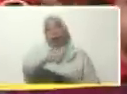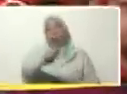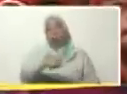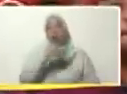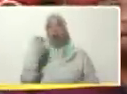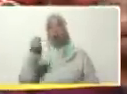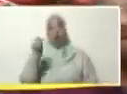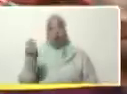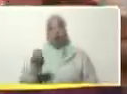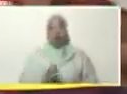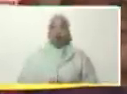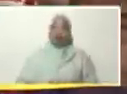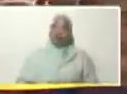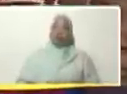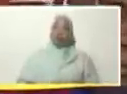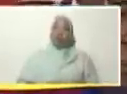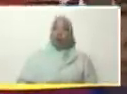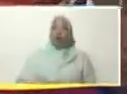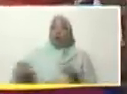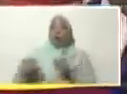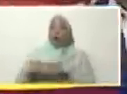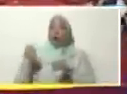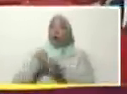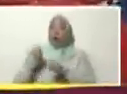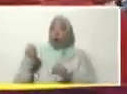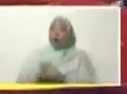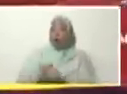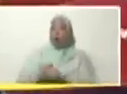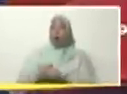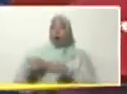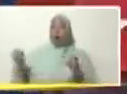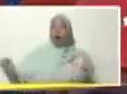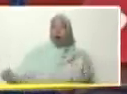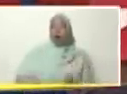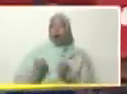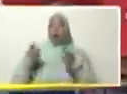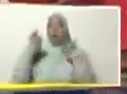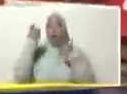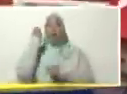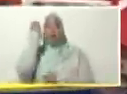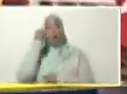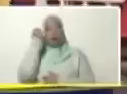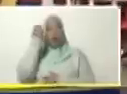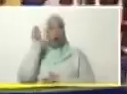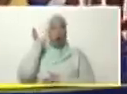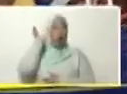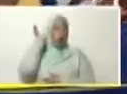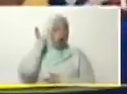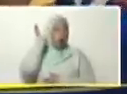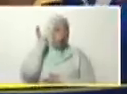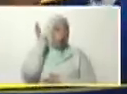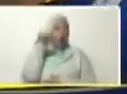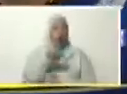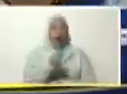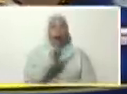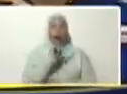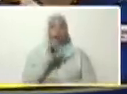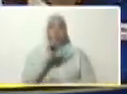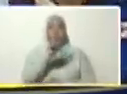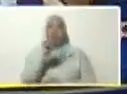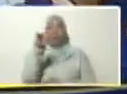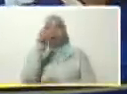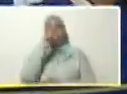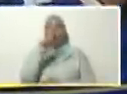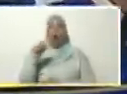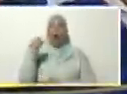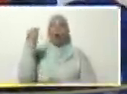Que la clase trabajadora, con gran espíritu combativo, estamos conscientes, más que nunca, que 20 años